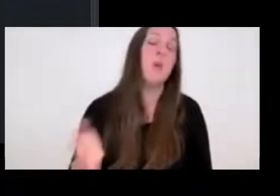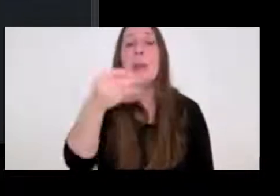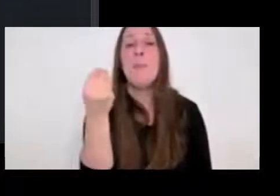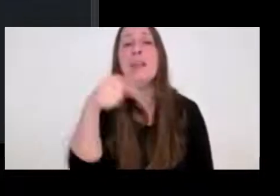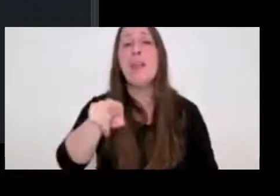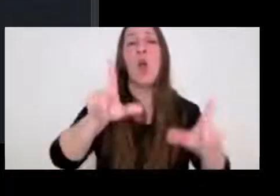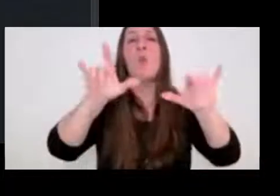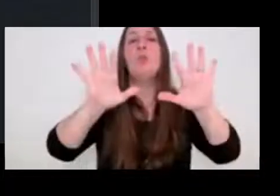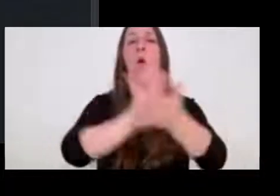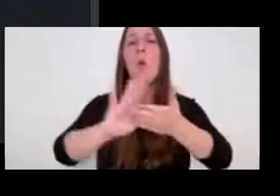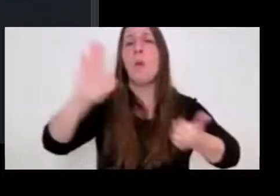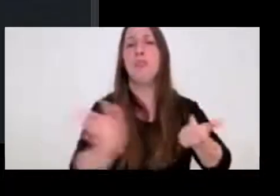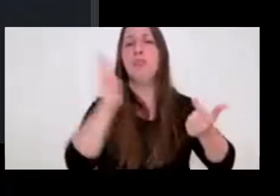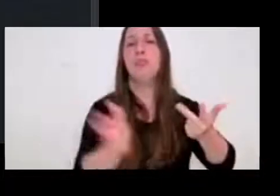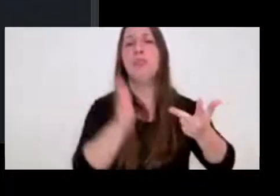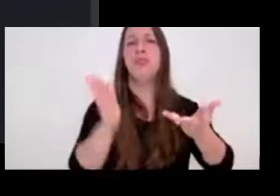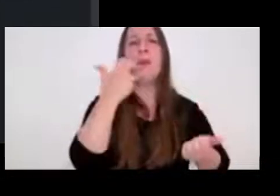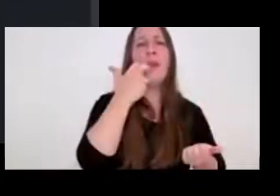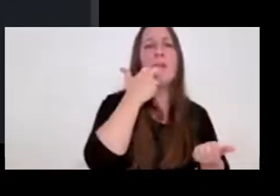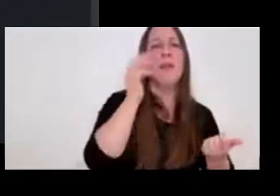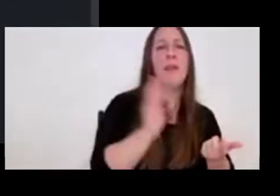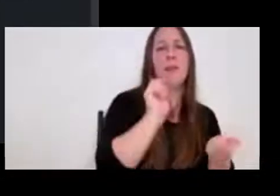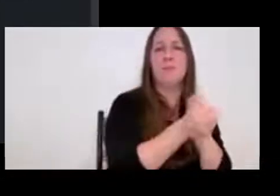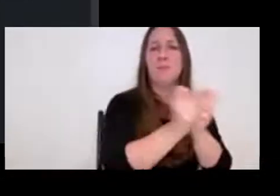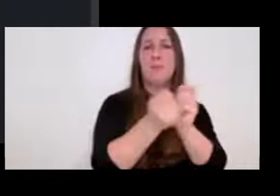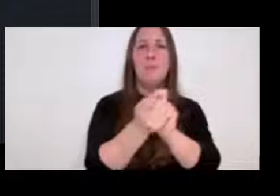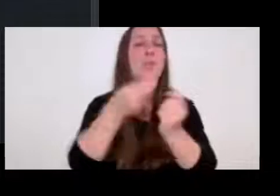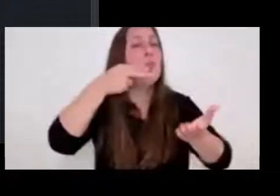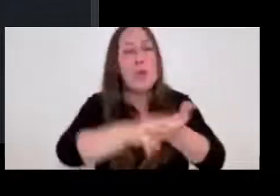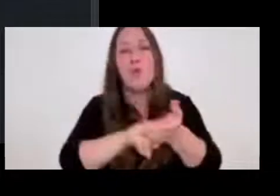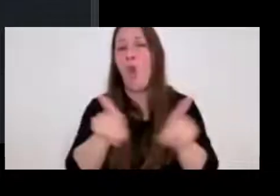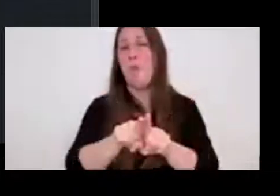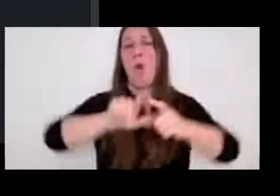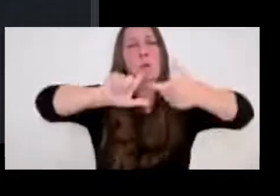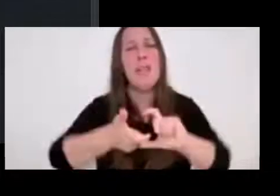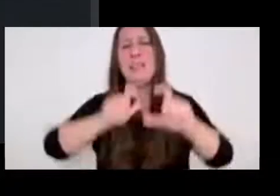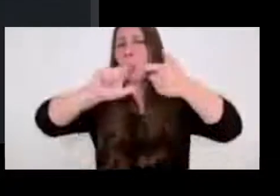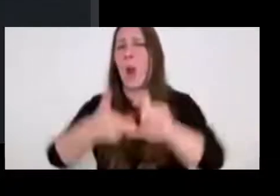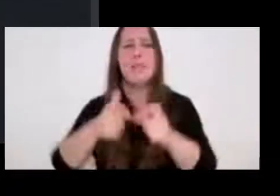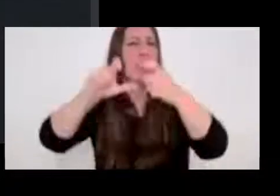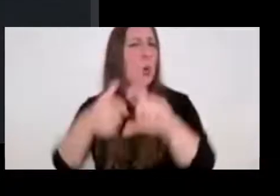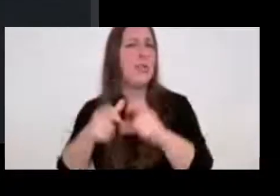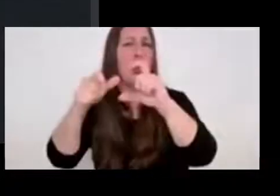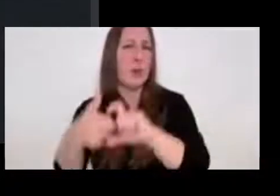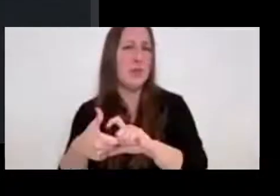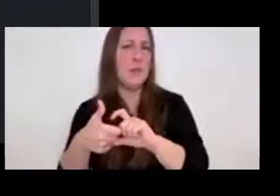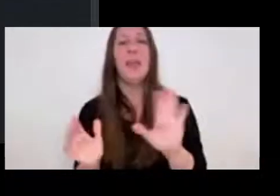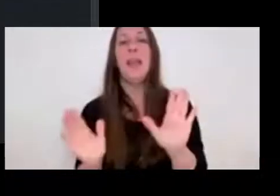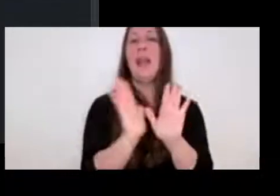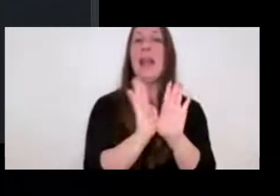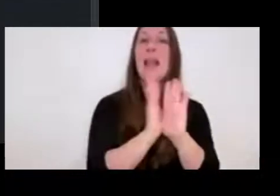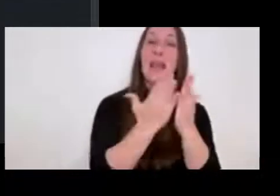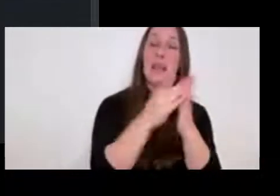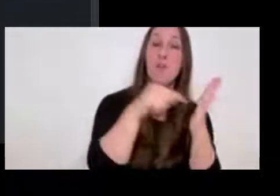máquinas ya, hoy. Y en impuestos pasa lo mismo, ¿no? Los libros tienen que ser, digamos,